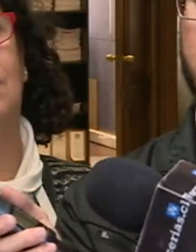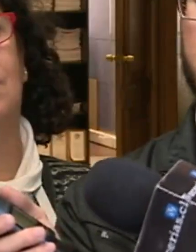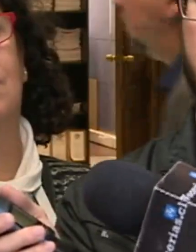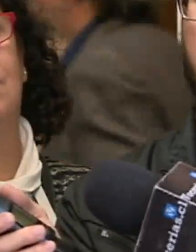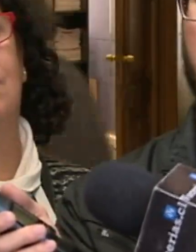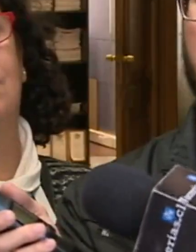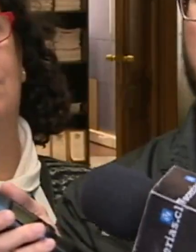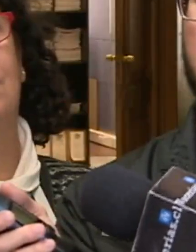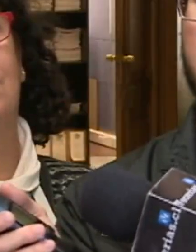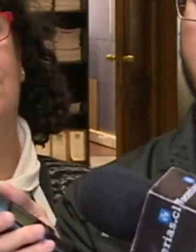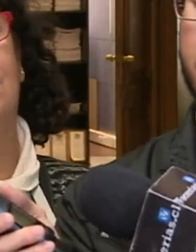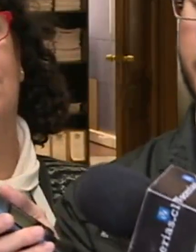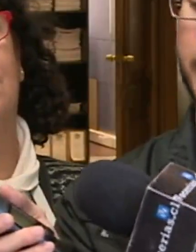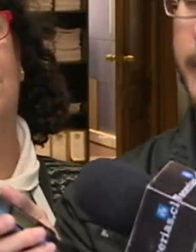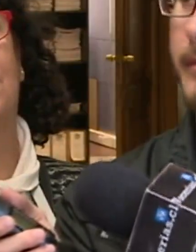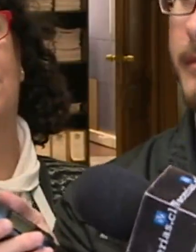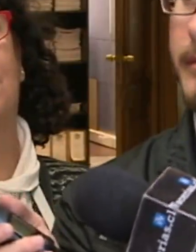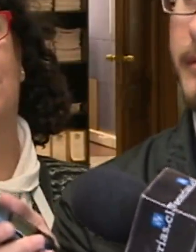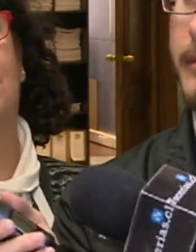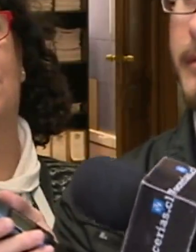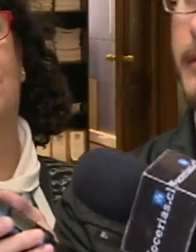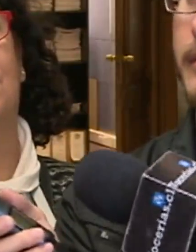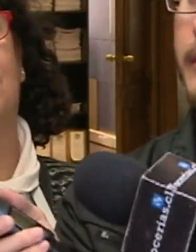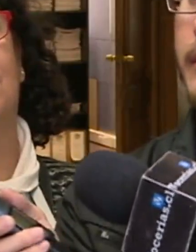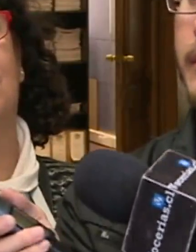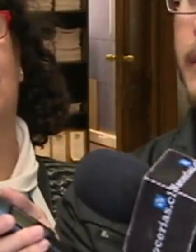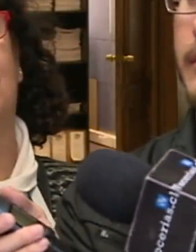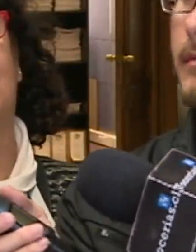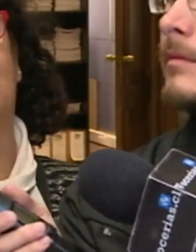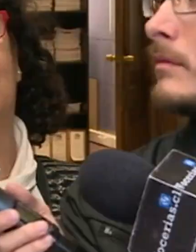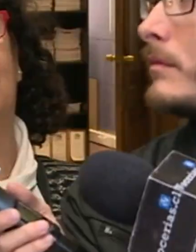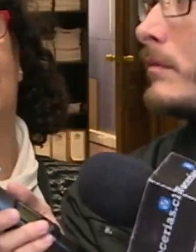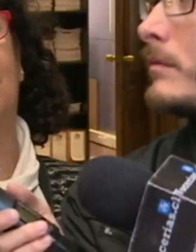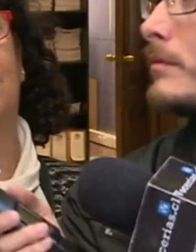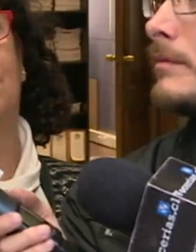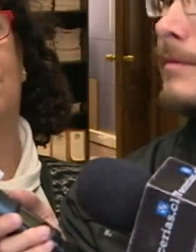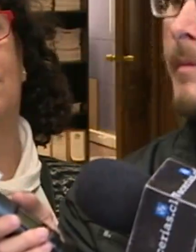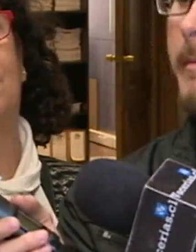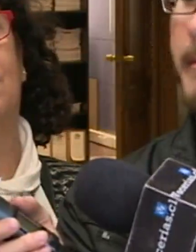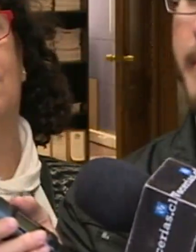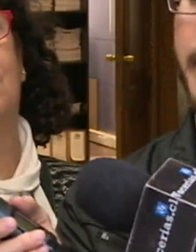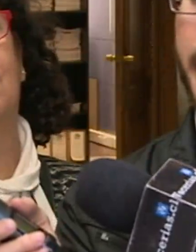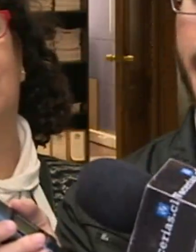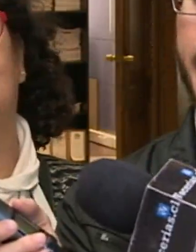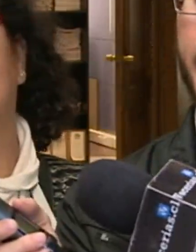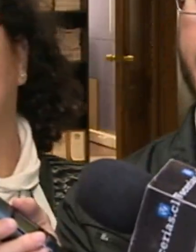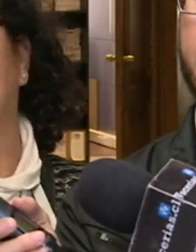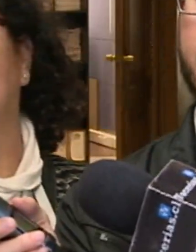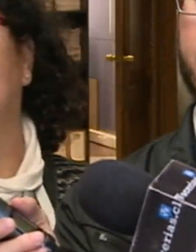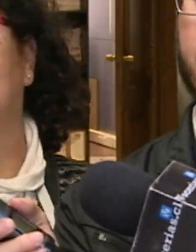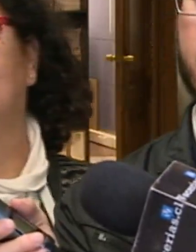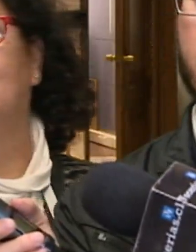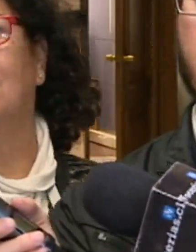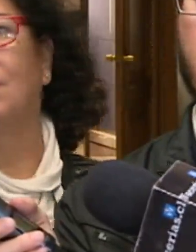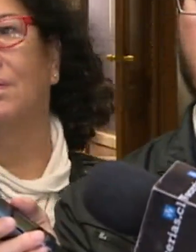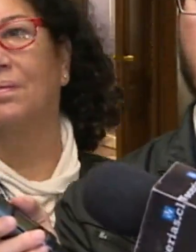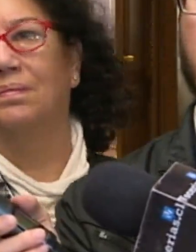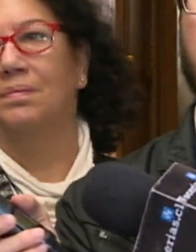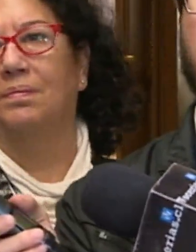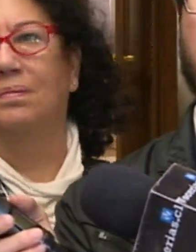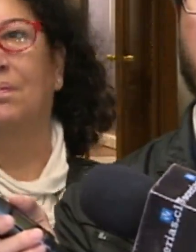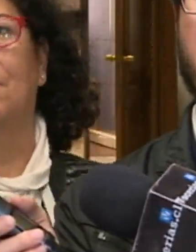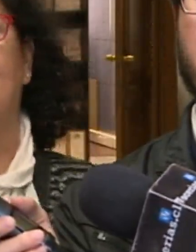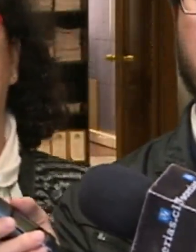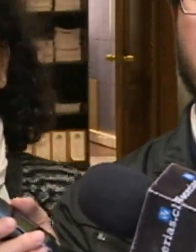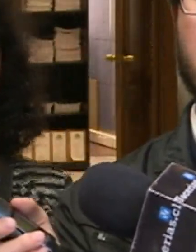mensual pero si usted las mensualiza va a significar eso lo cual sin duda ayuda a que estas personas después de toda una